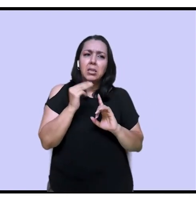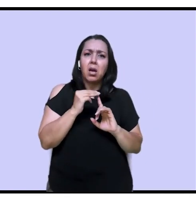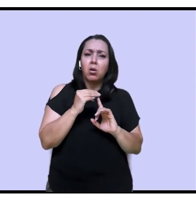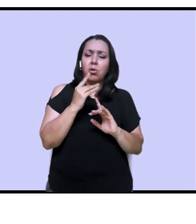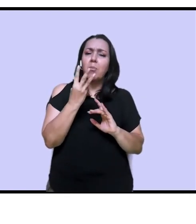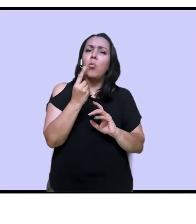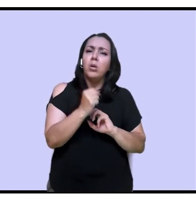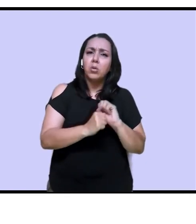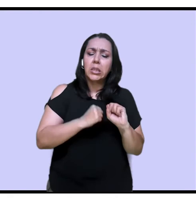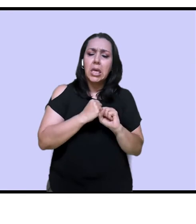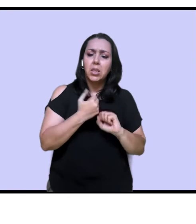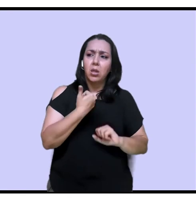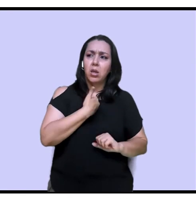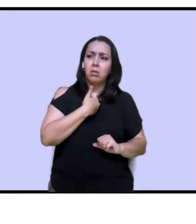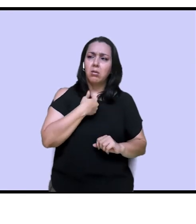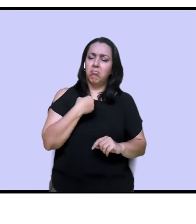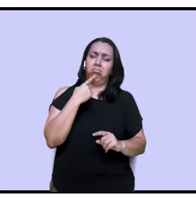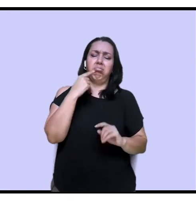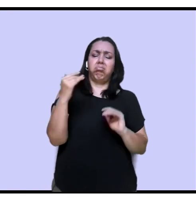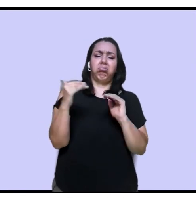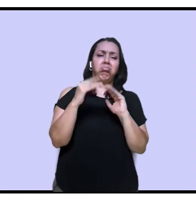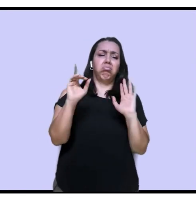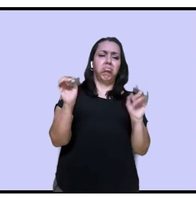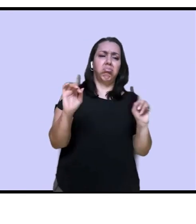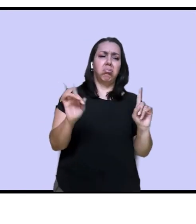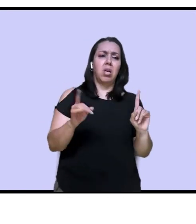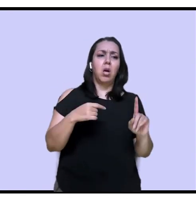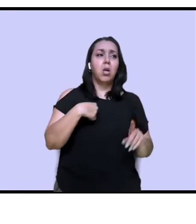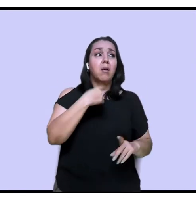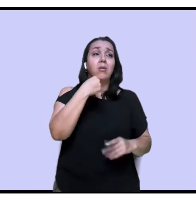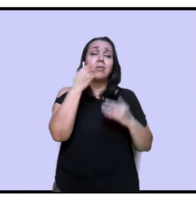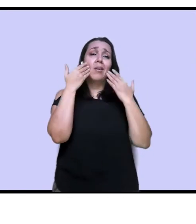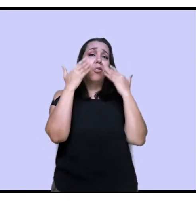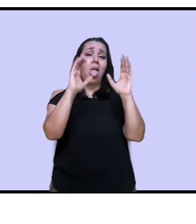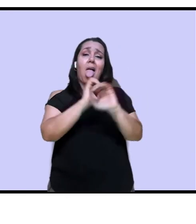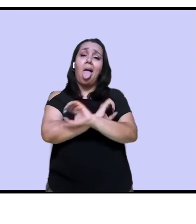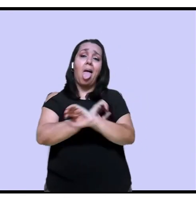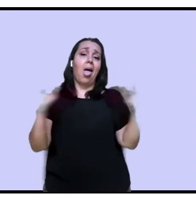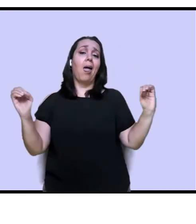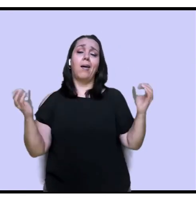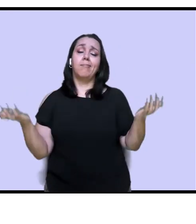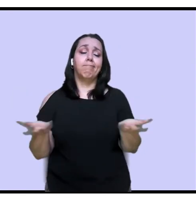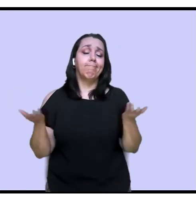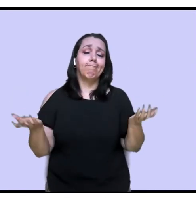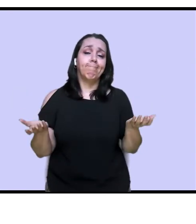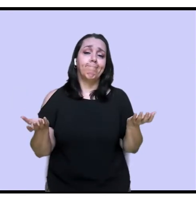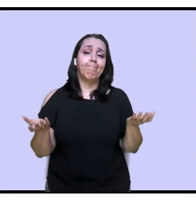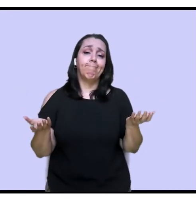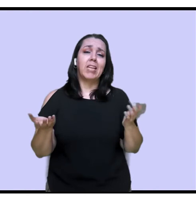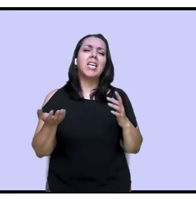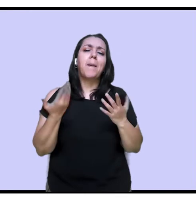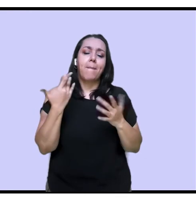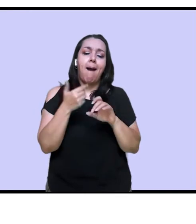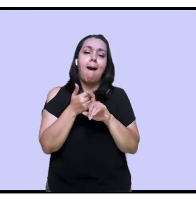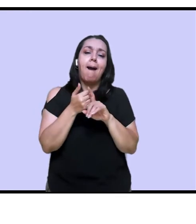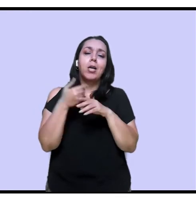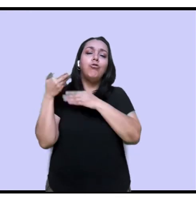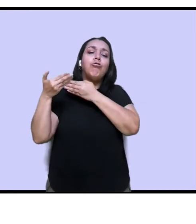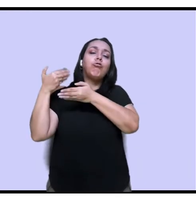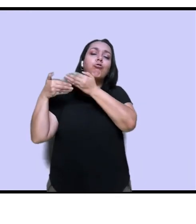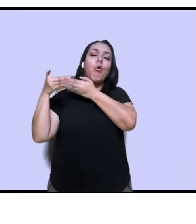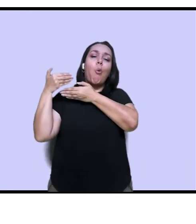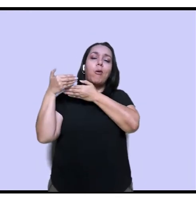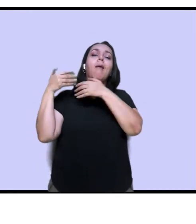sentido que lo digamos. Los que lo están diciendo no saben lo que está detrás de la situación de los venezolanos en este